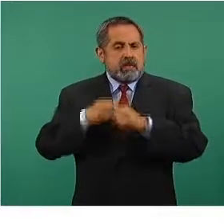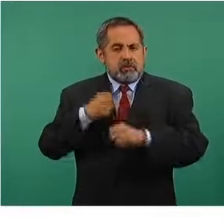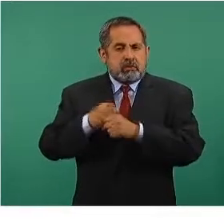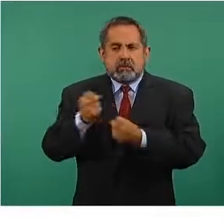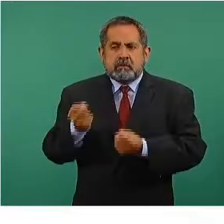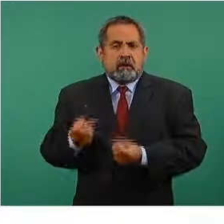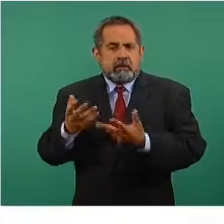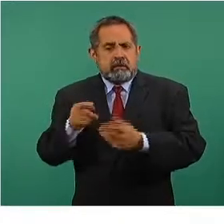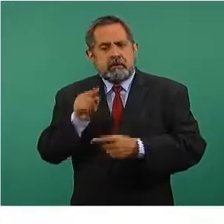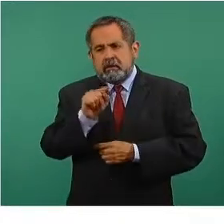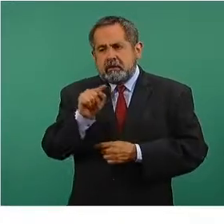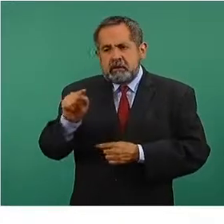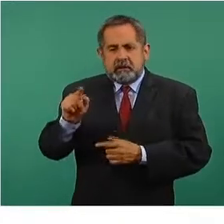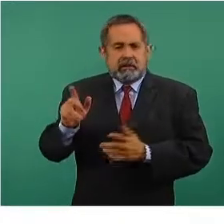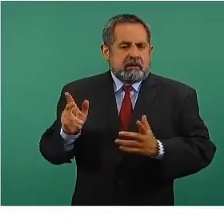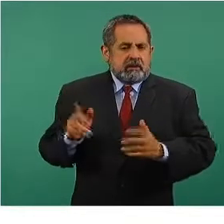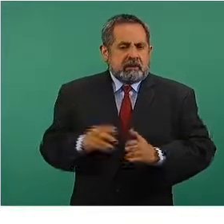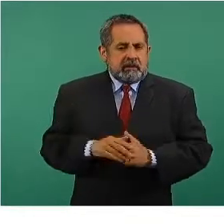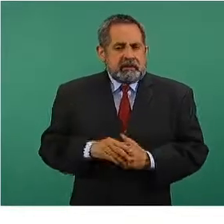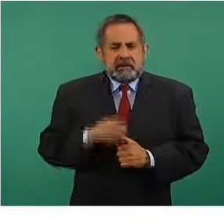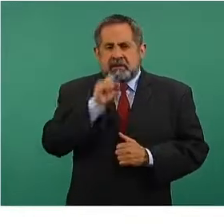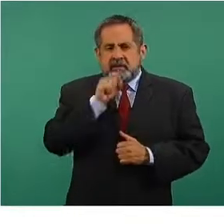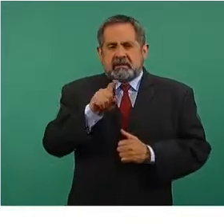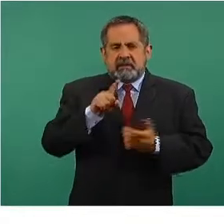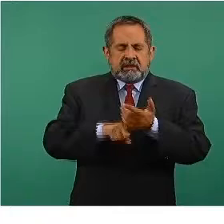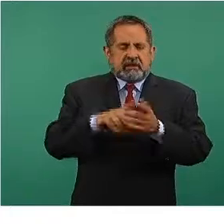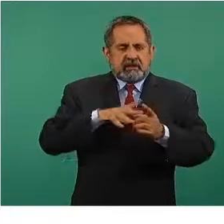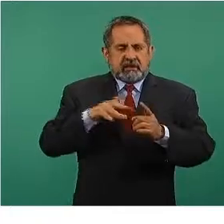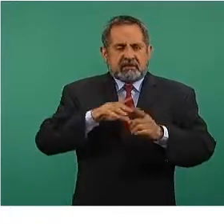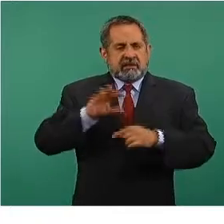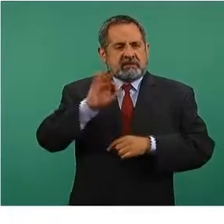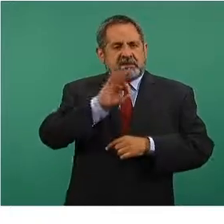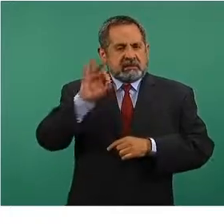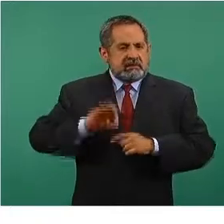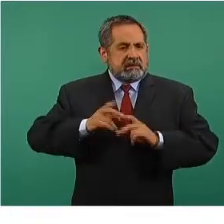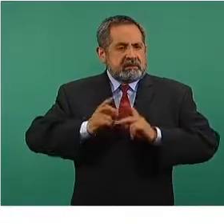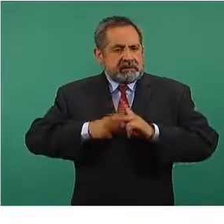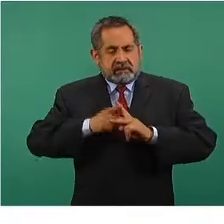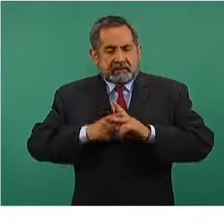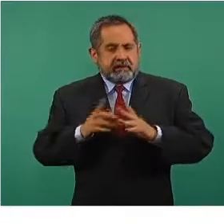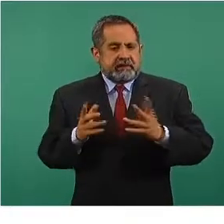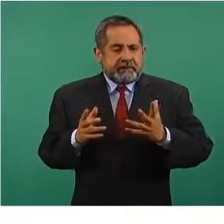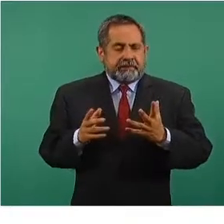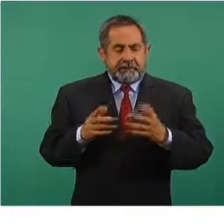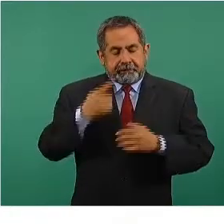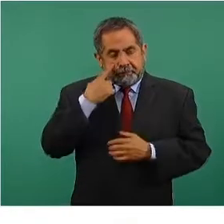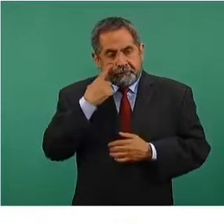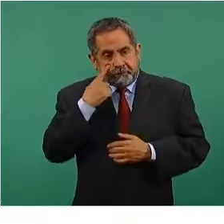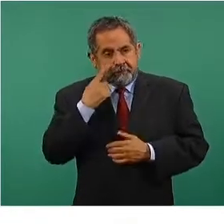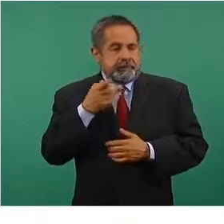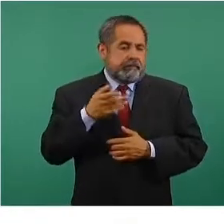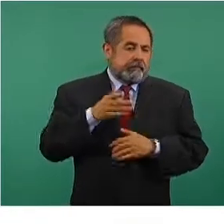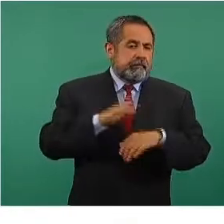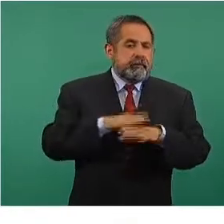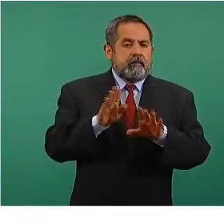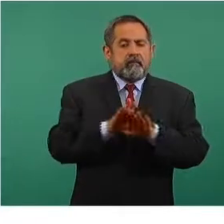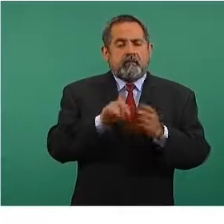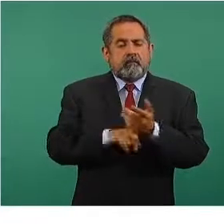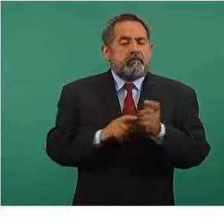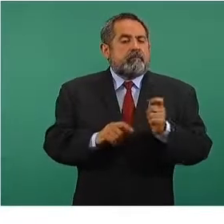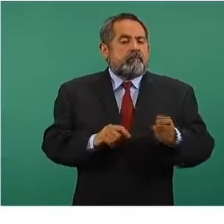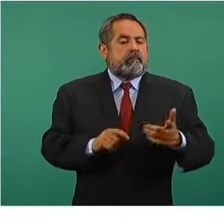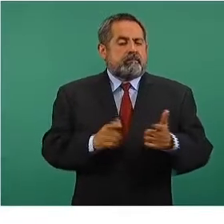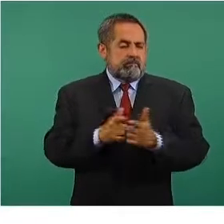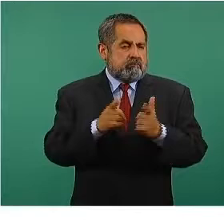Y vamos a ver que también hay porcentajes, donde hemos visto un porcentaje mucho más de lo esperado es en